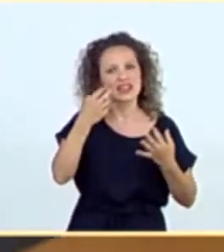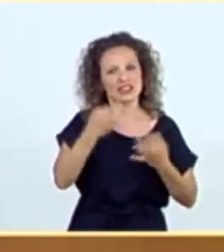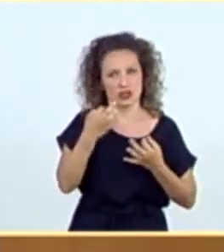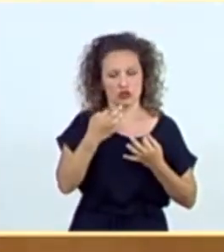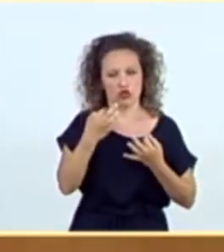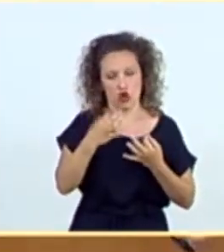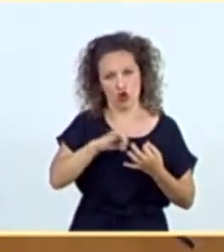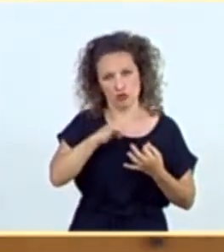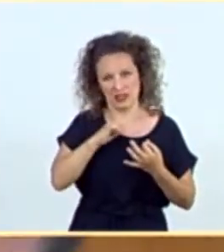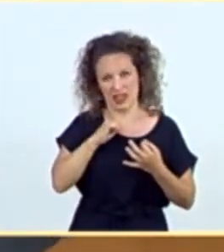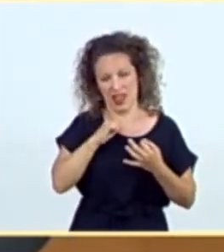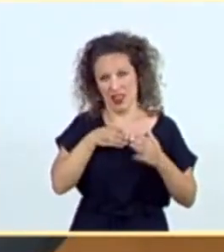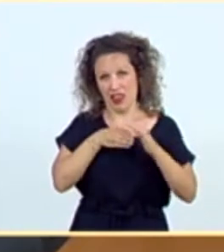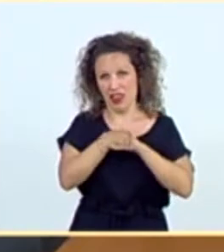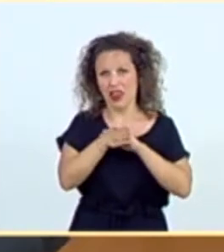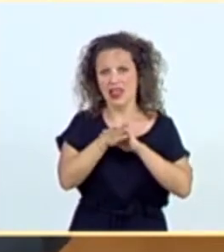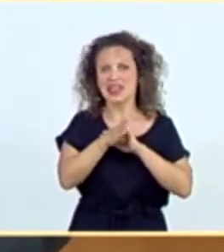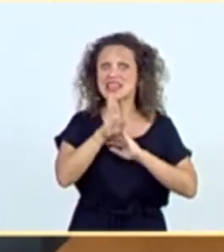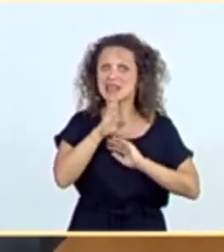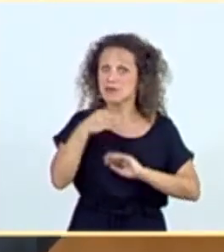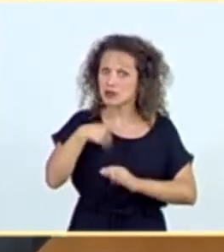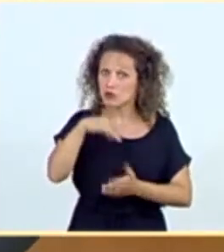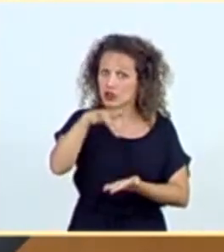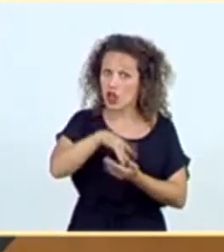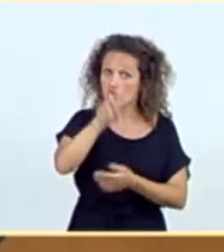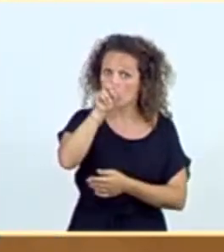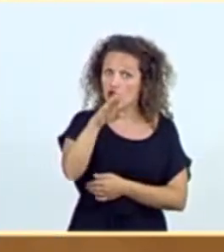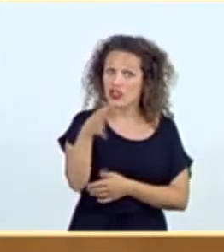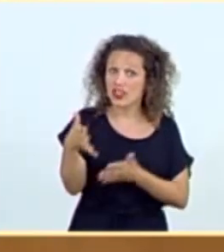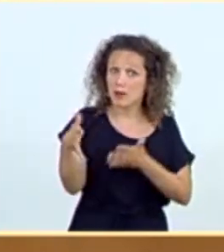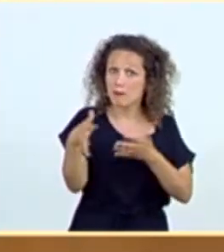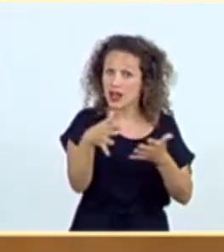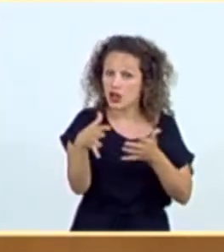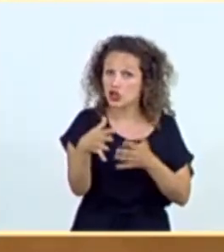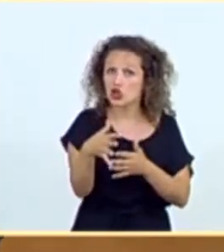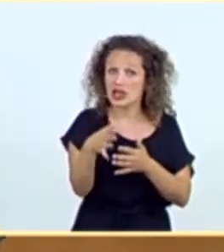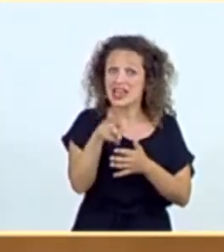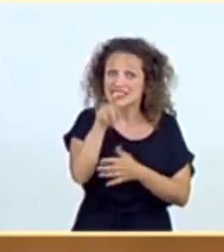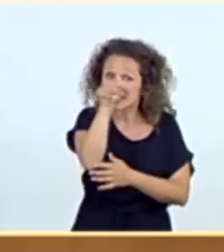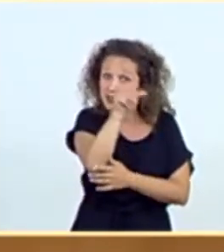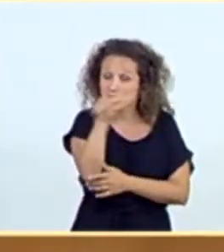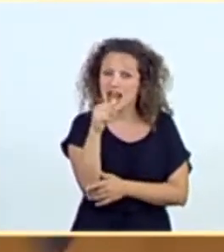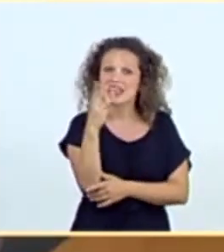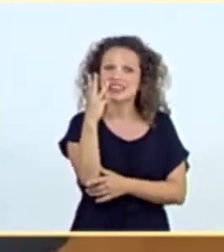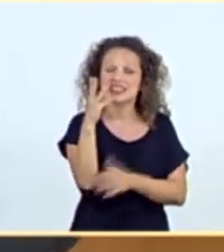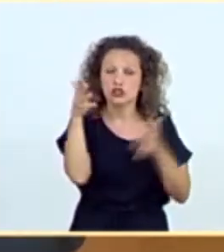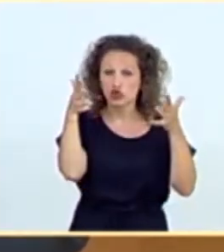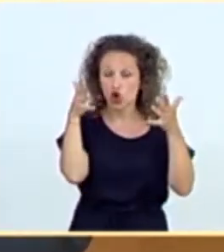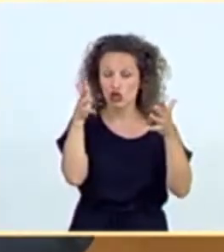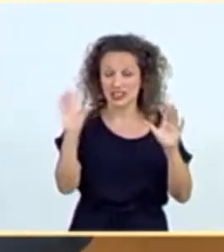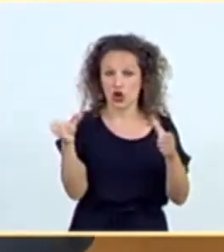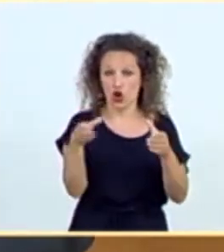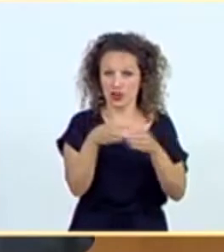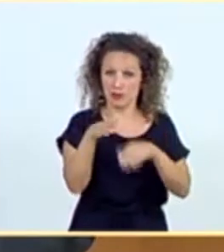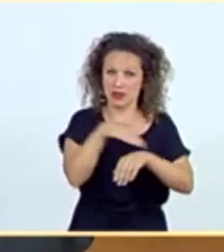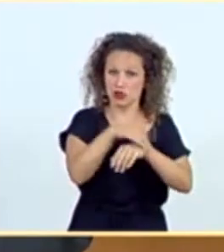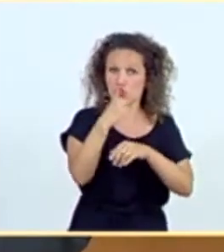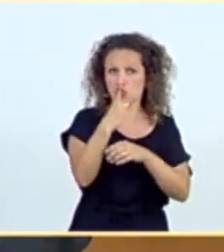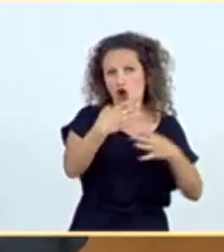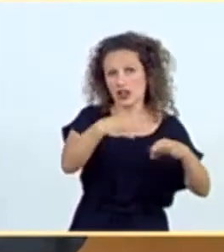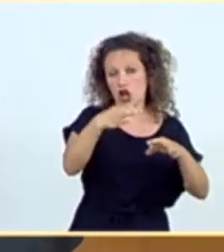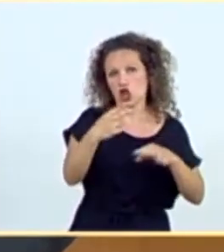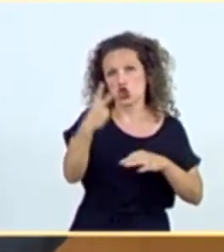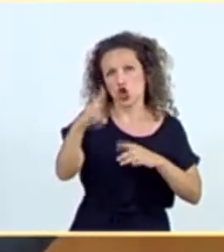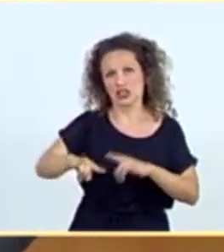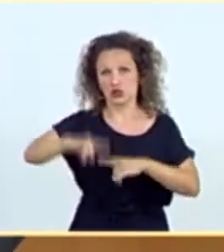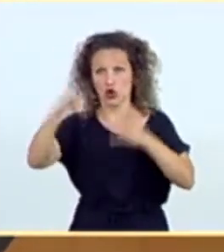Europa. Y ese mismo día, 12 de marzo, la semana en que hubo tres consejos de ministros, uno ordinario el martes y dos extraordinarios, el jueves 12